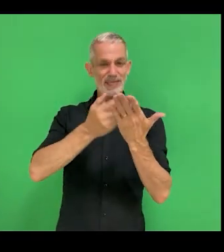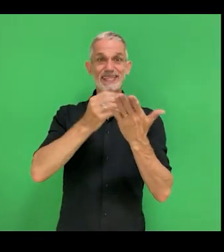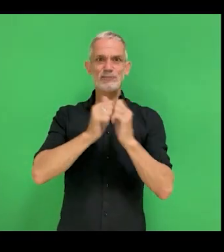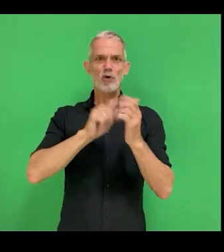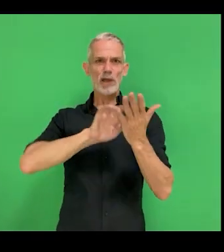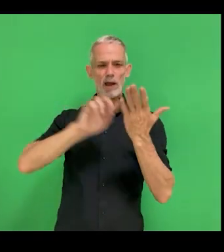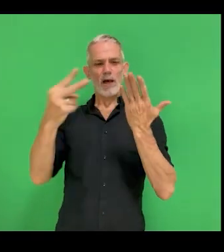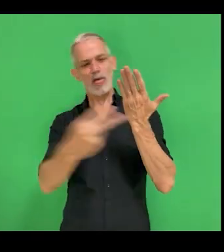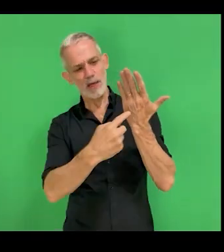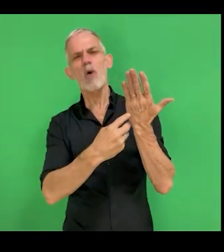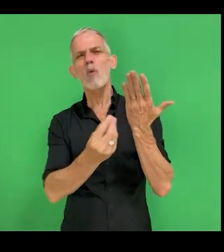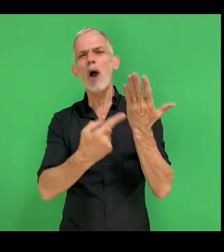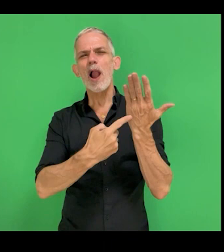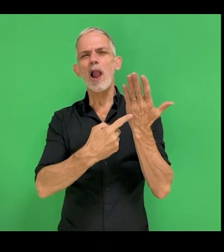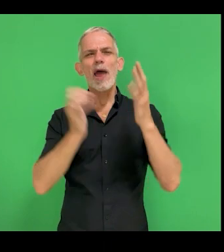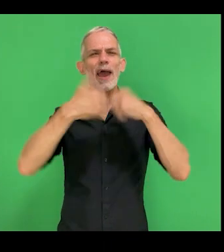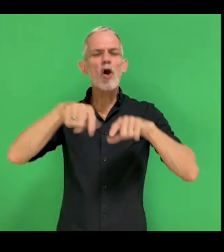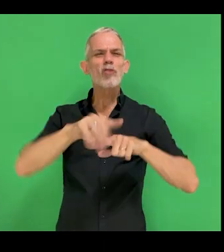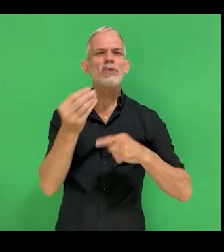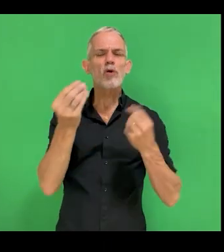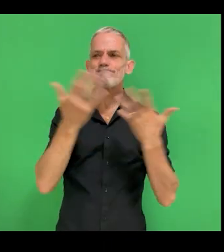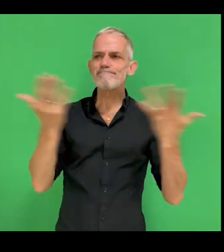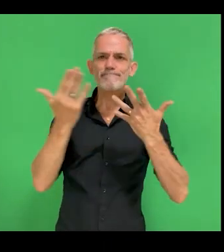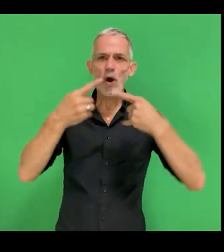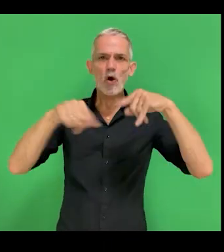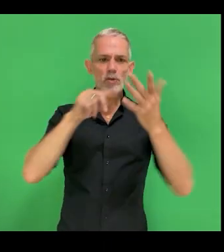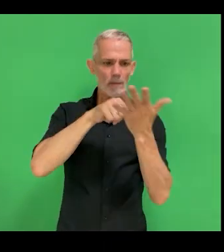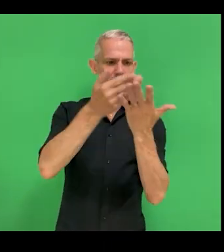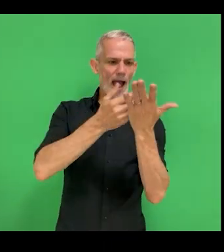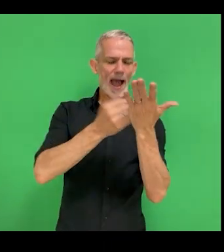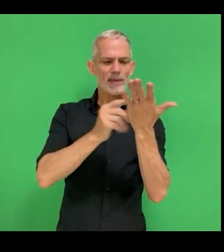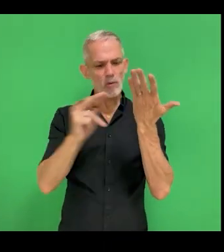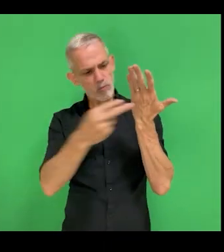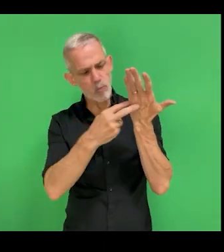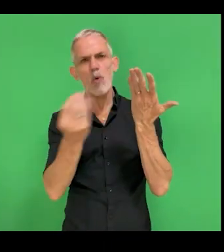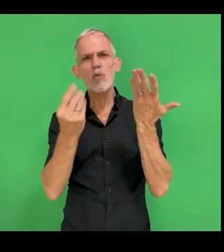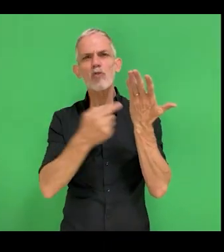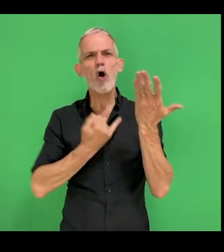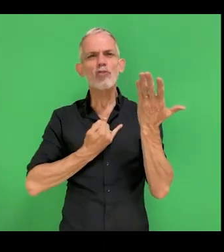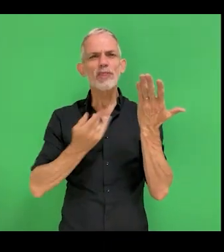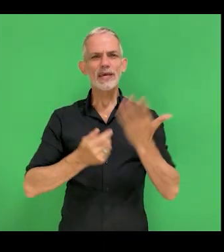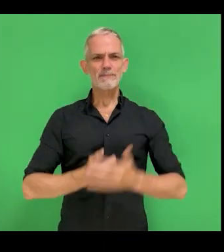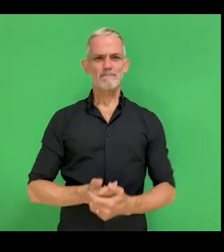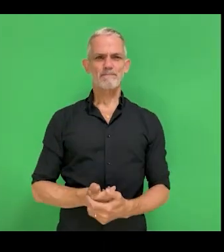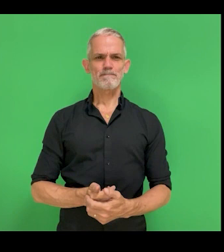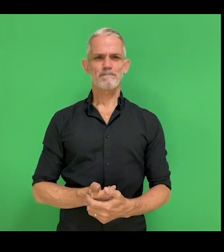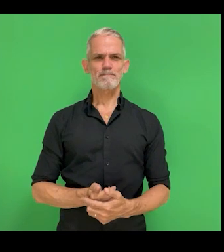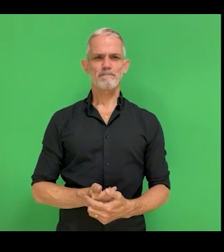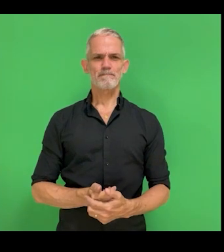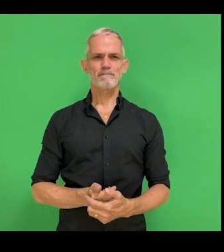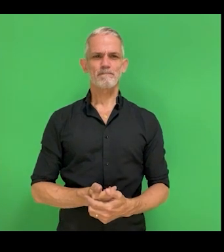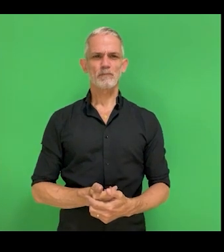historia? ¿Dónde puede encontrarse el reverso? Foto y negativo de Federico.